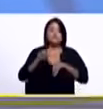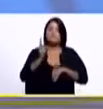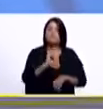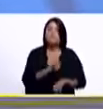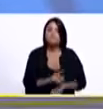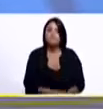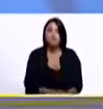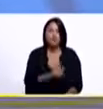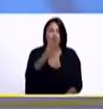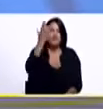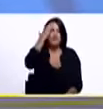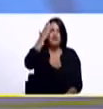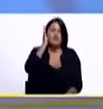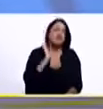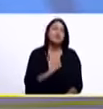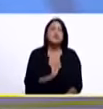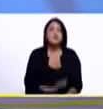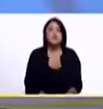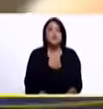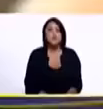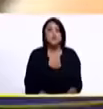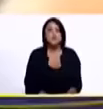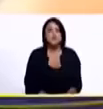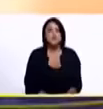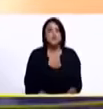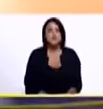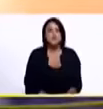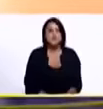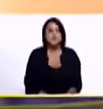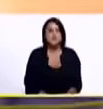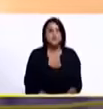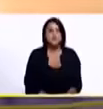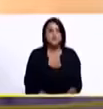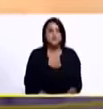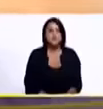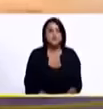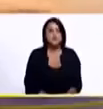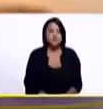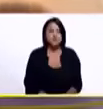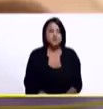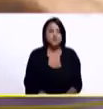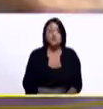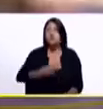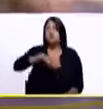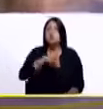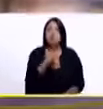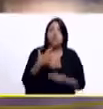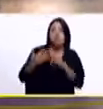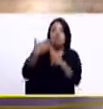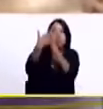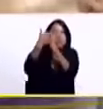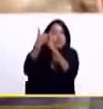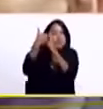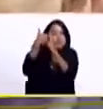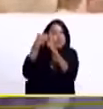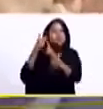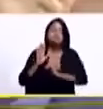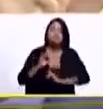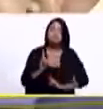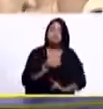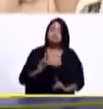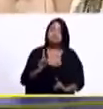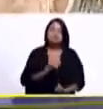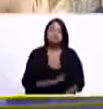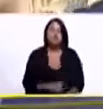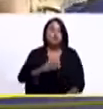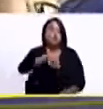Y ustedes saben que nosotros no somos extorsionables, no somos chantajeables, no tenemos esa